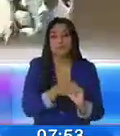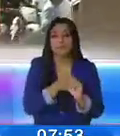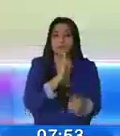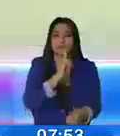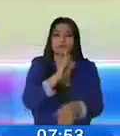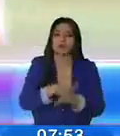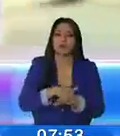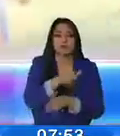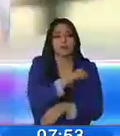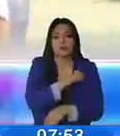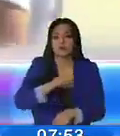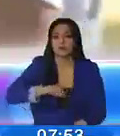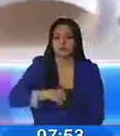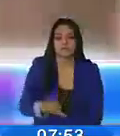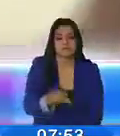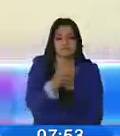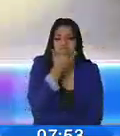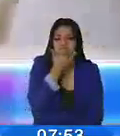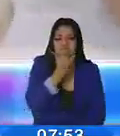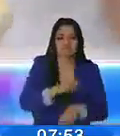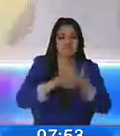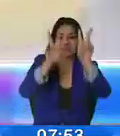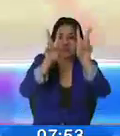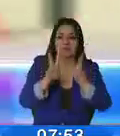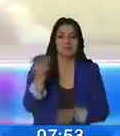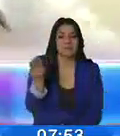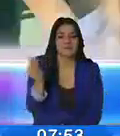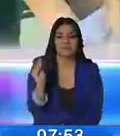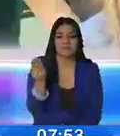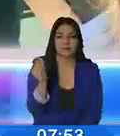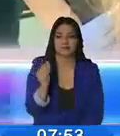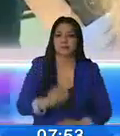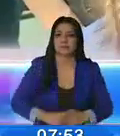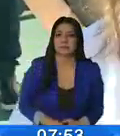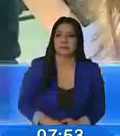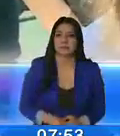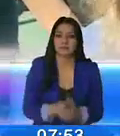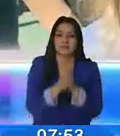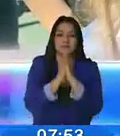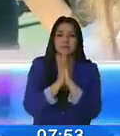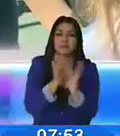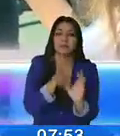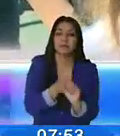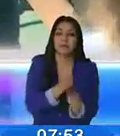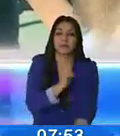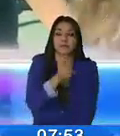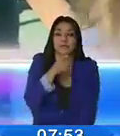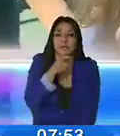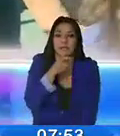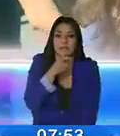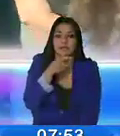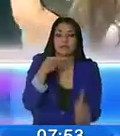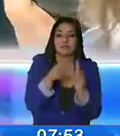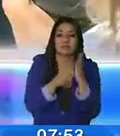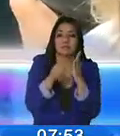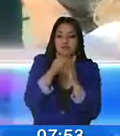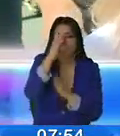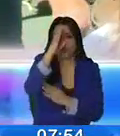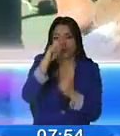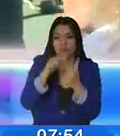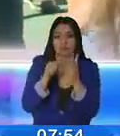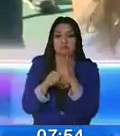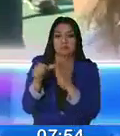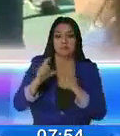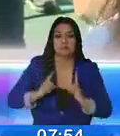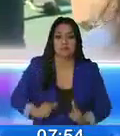la actuación que han tenido frente al tema de los adolescentes. Pedimos la renuncia de Fander Falconi, de la ministra